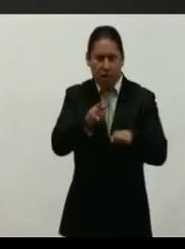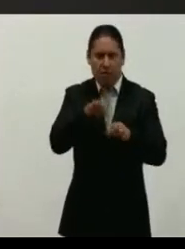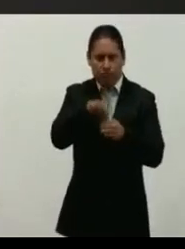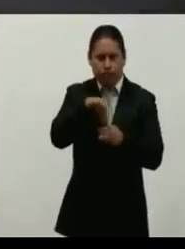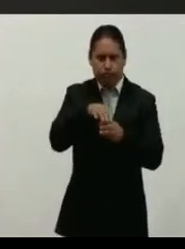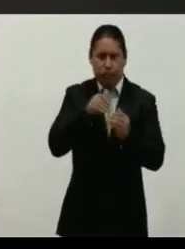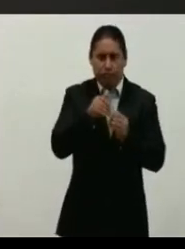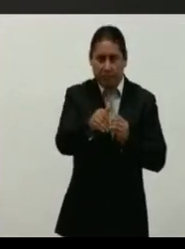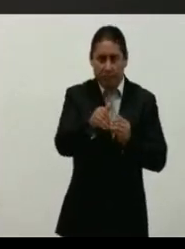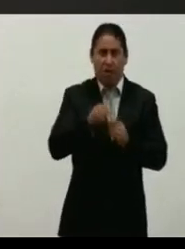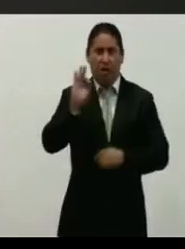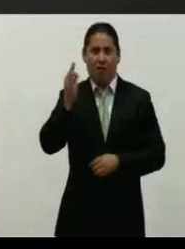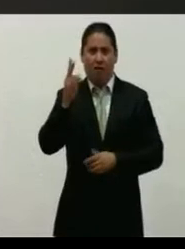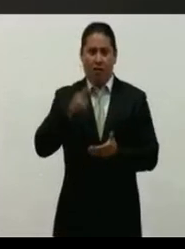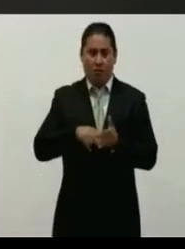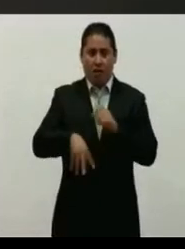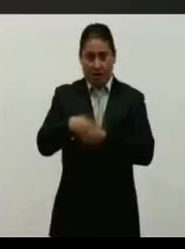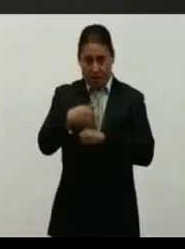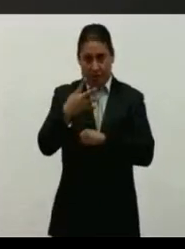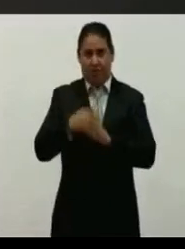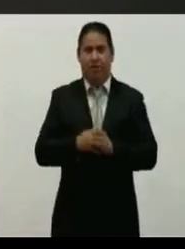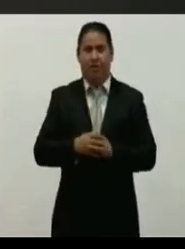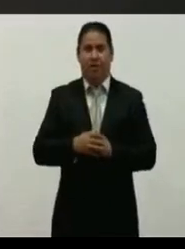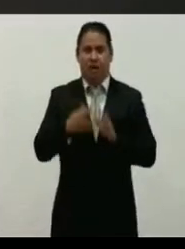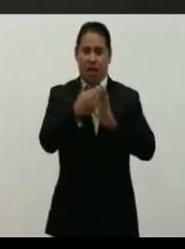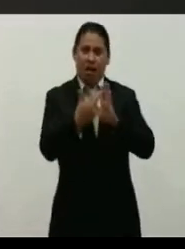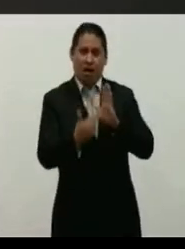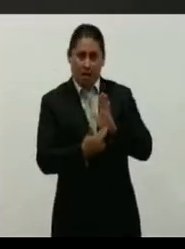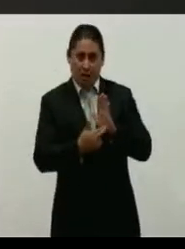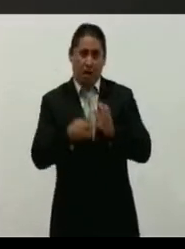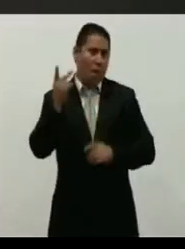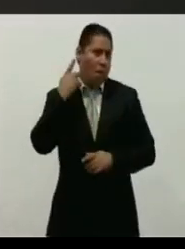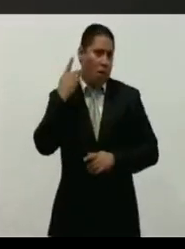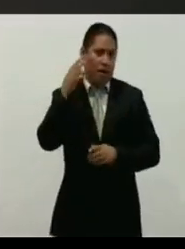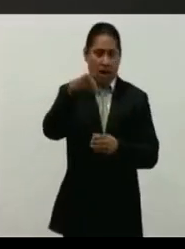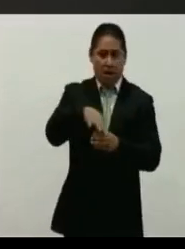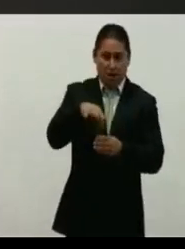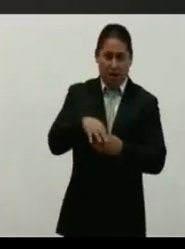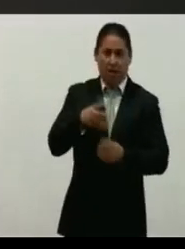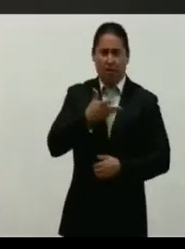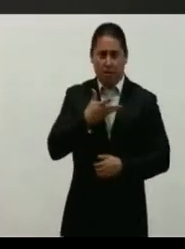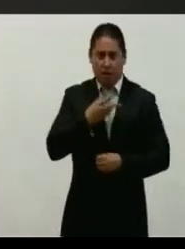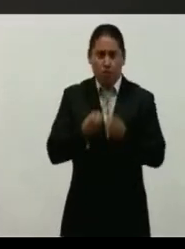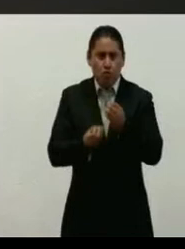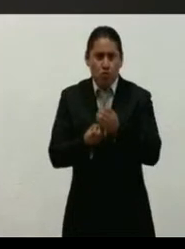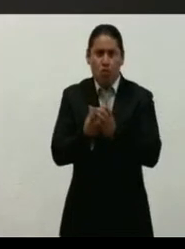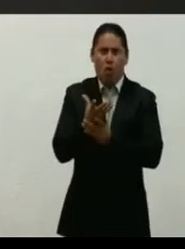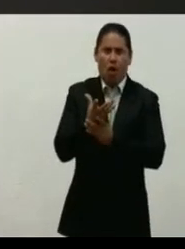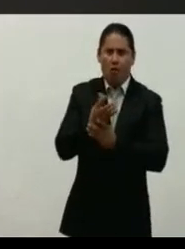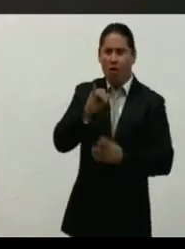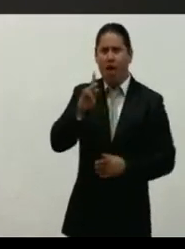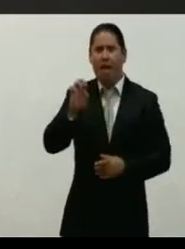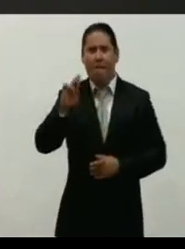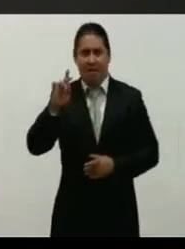democrático. En febrero del 2014, la reforma político-electoral originó el nacimiento del Instituto Nacional